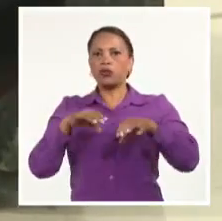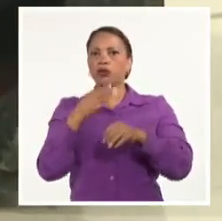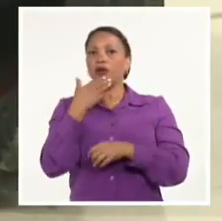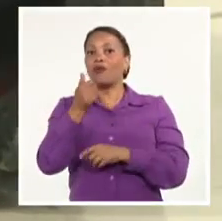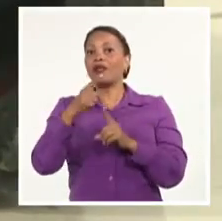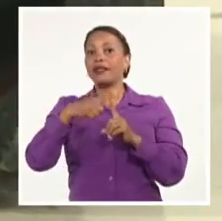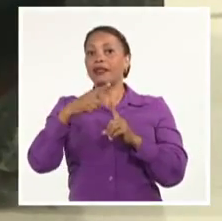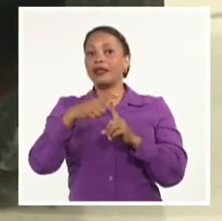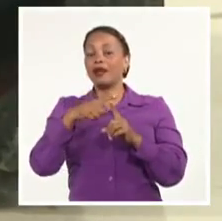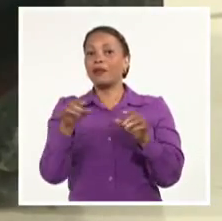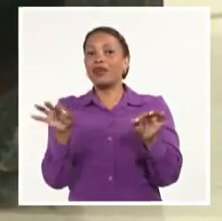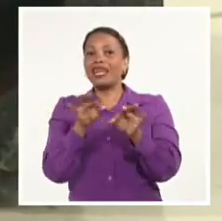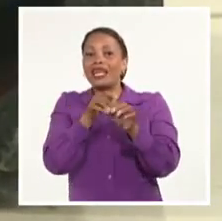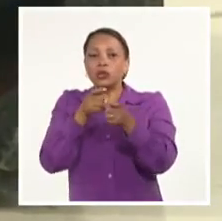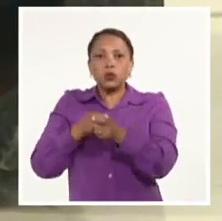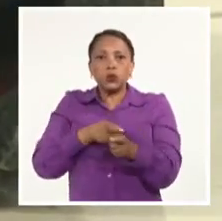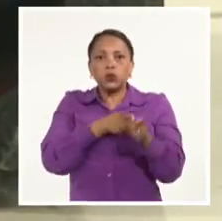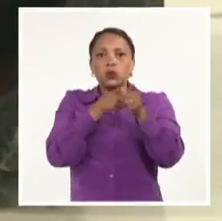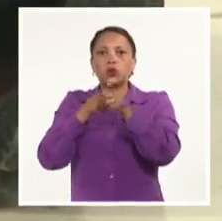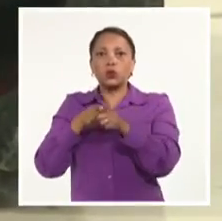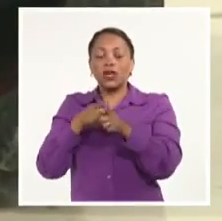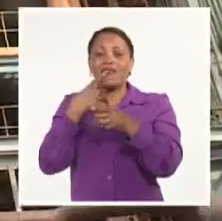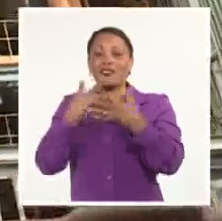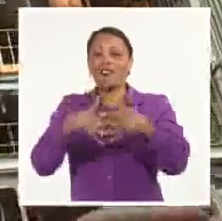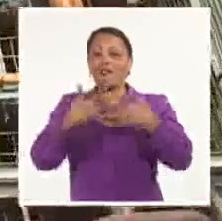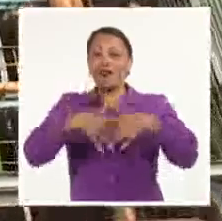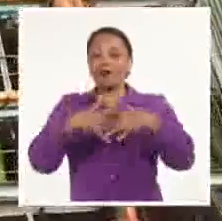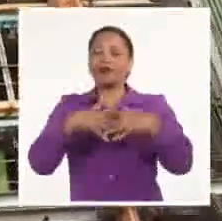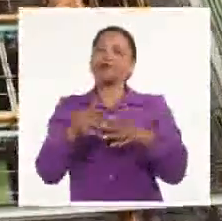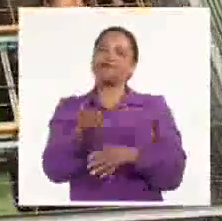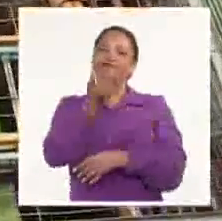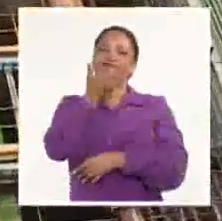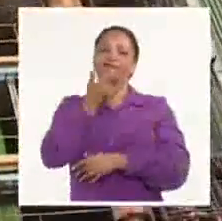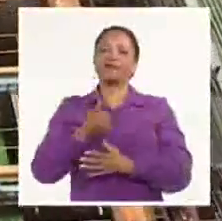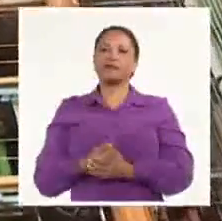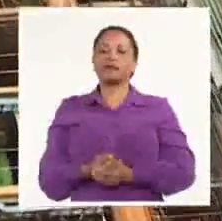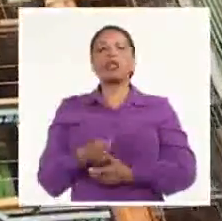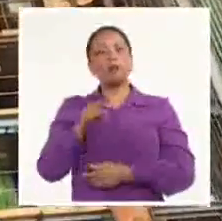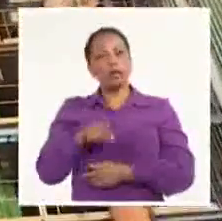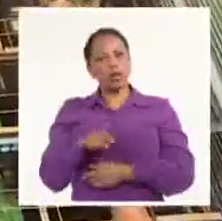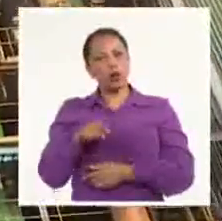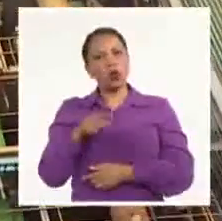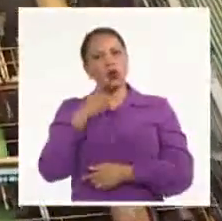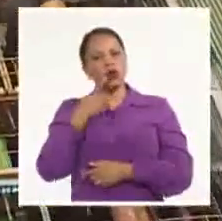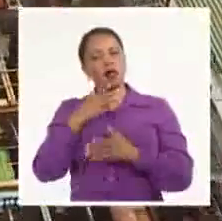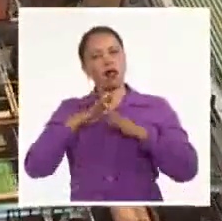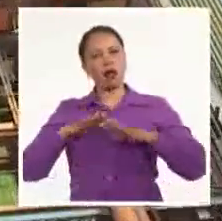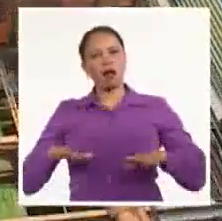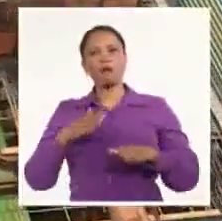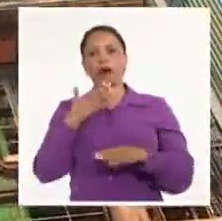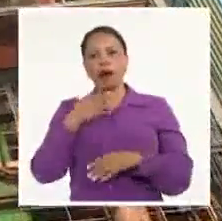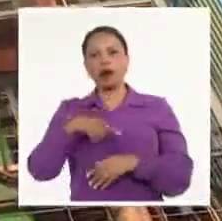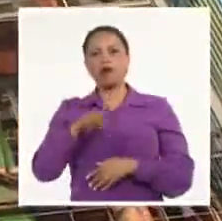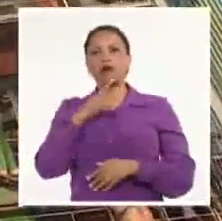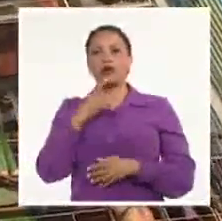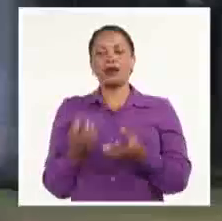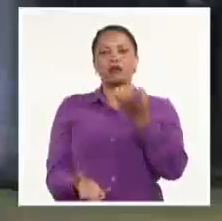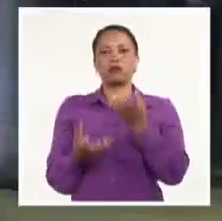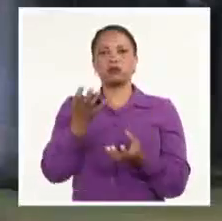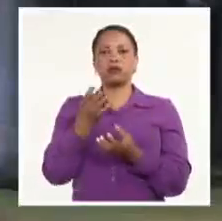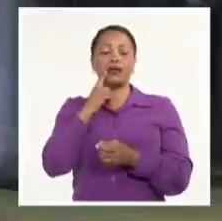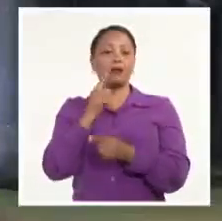la soldadura de fábrica, esta soldadura falló. Pero la calma de hoy es solo momentánea. La caldera, que es el corazón de la